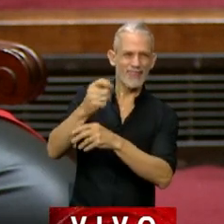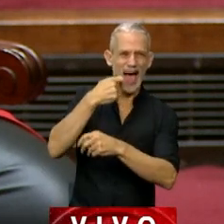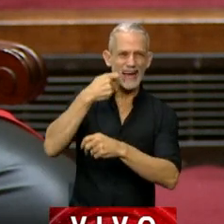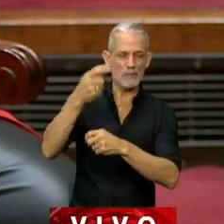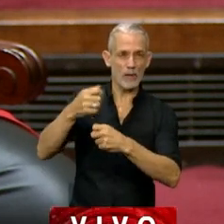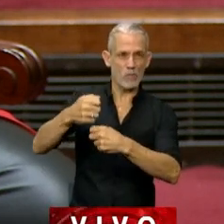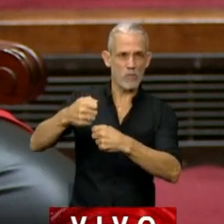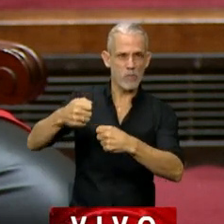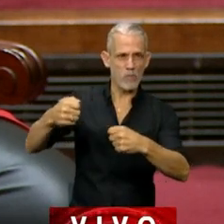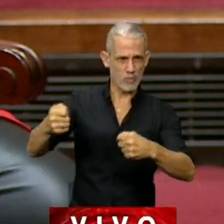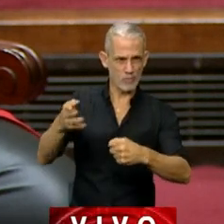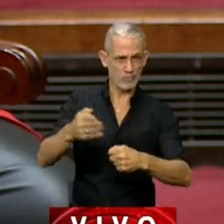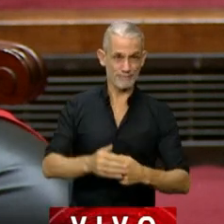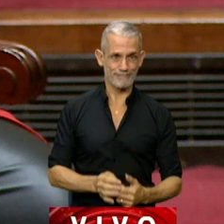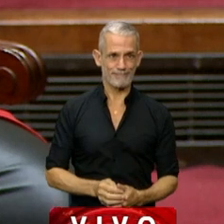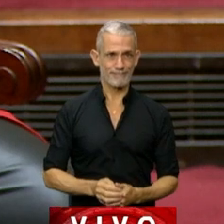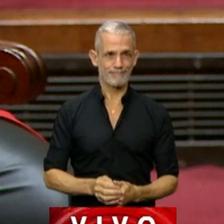de los antibióticos.